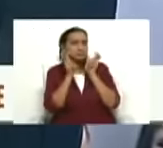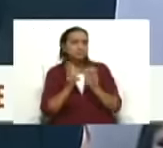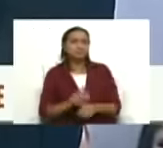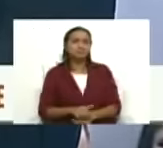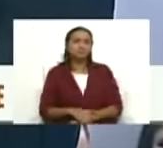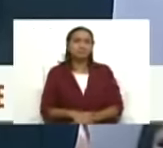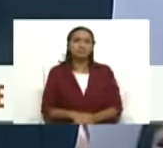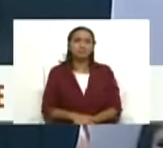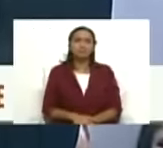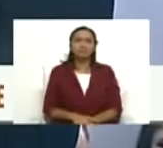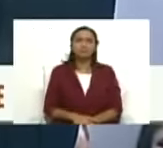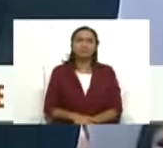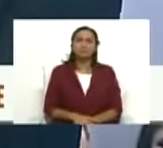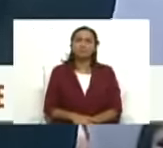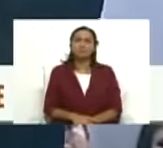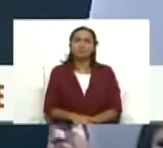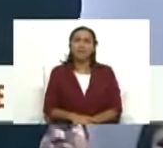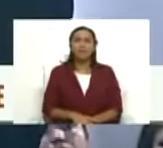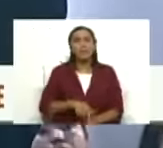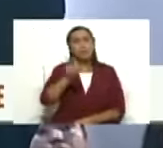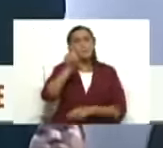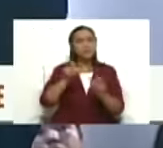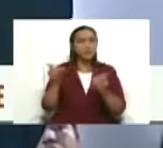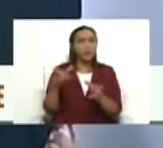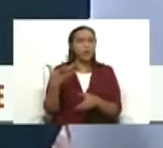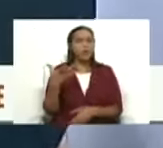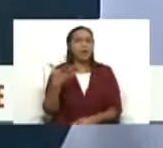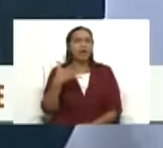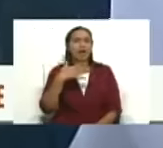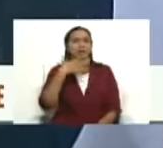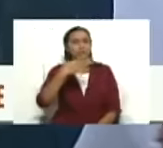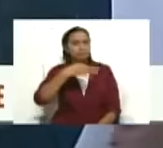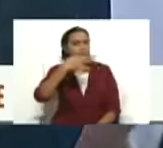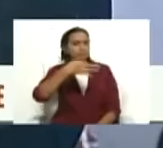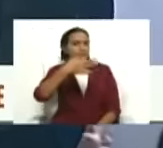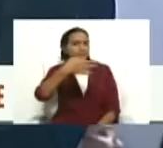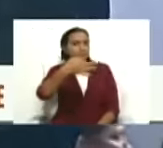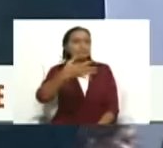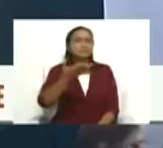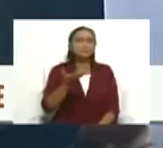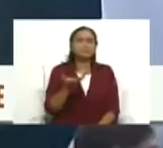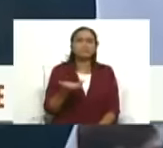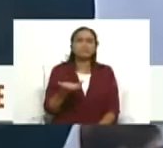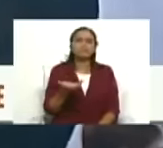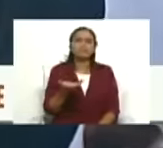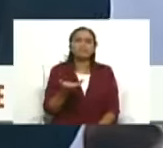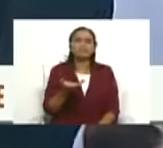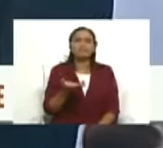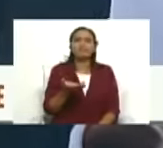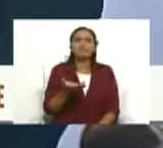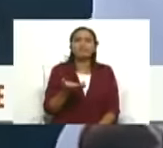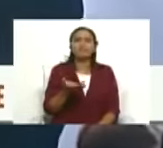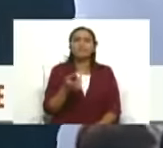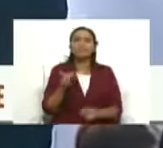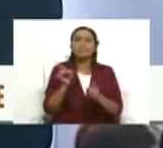esas voces agoreras que siempre buscan a través de oleadas e instalación de